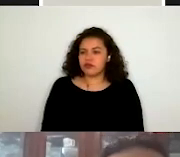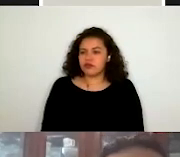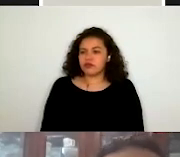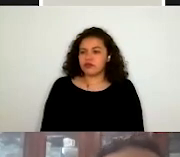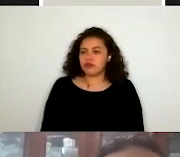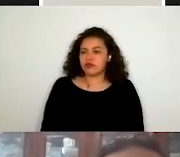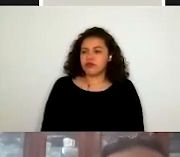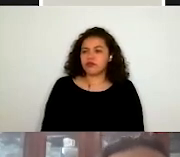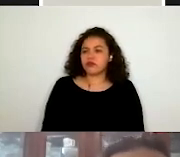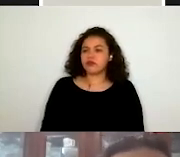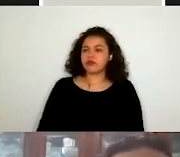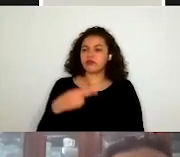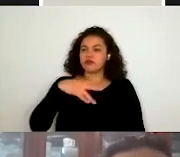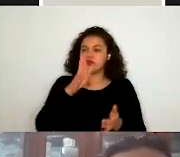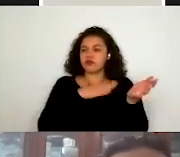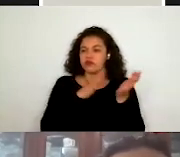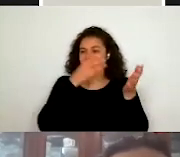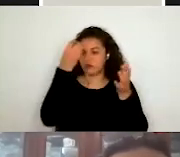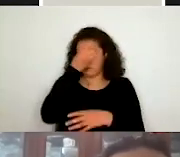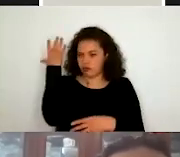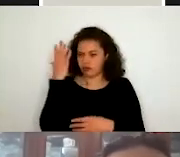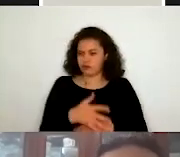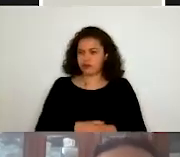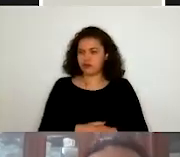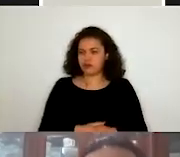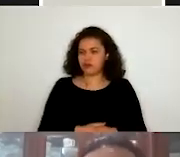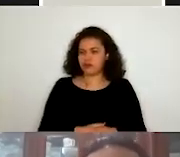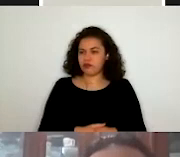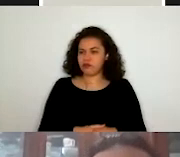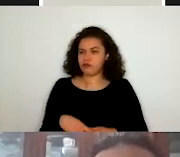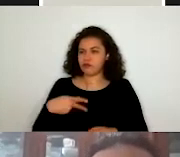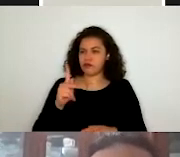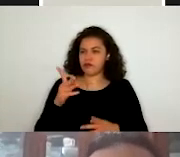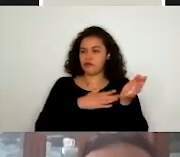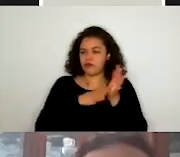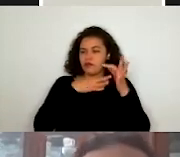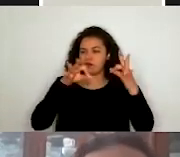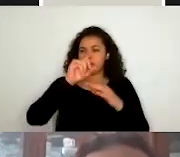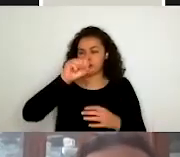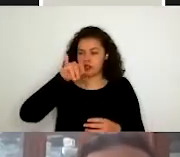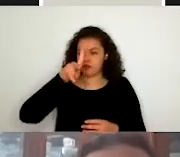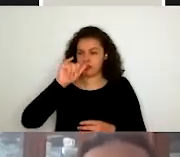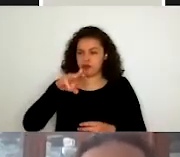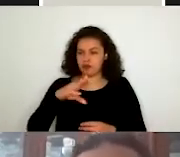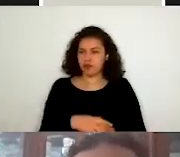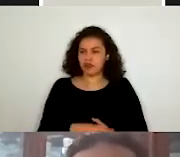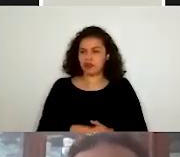se me fue el nombre del documento, pero es el documento que se tramita a través del CIAPEM. La licencia de